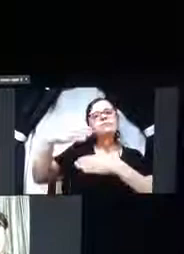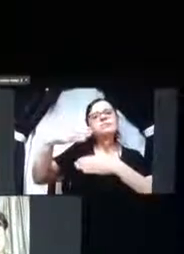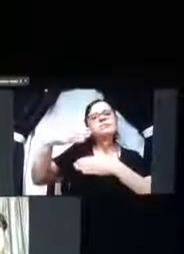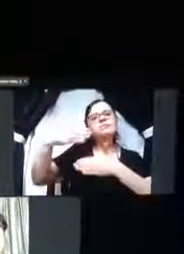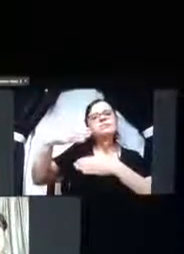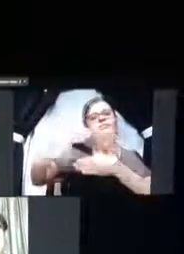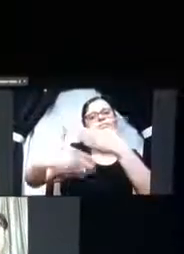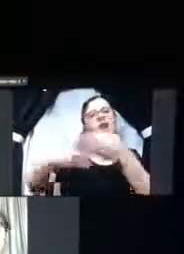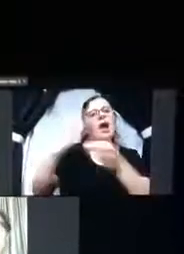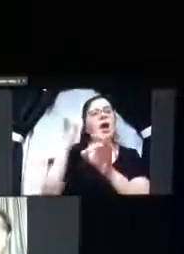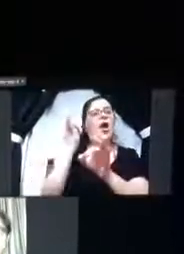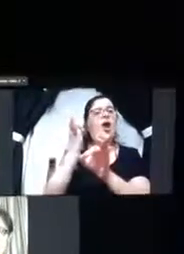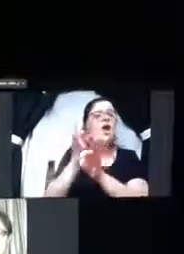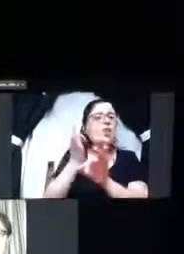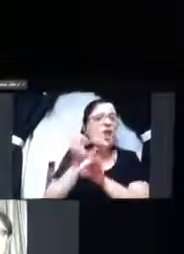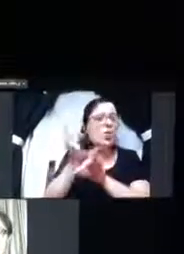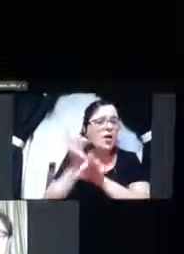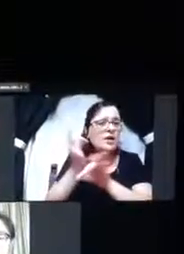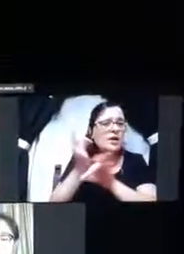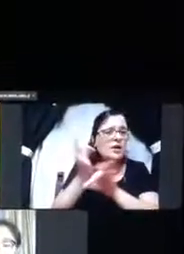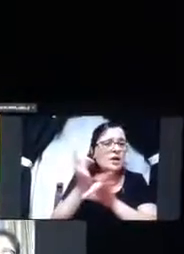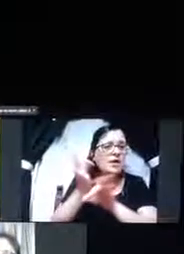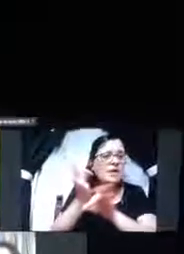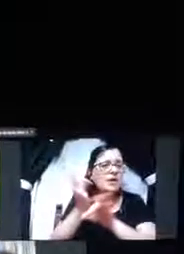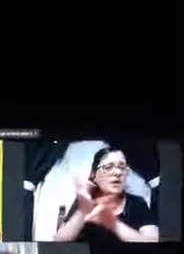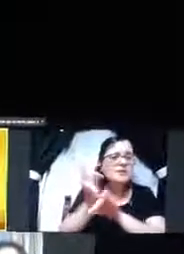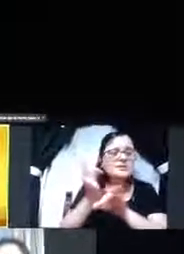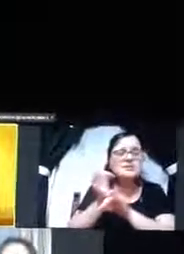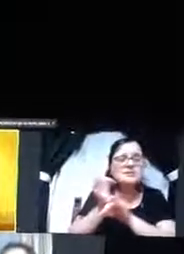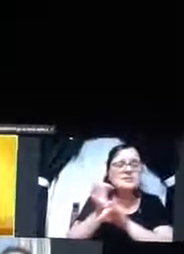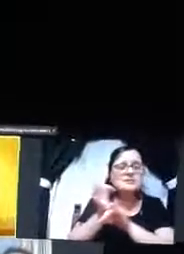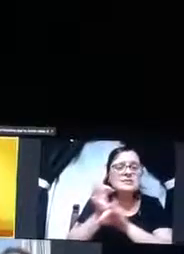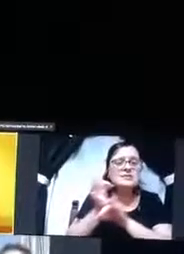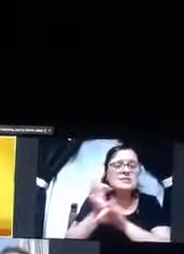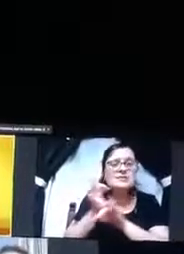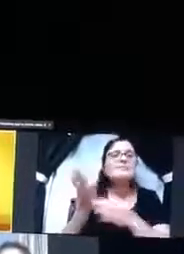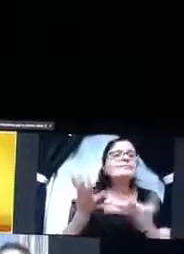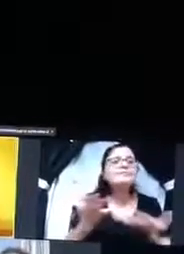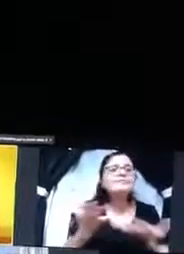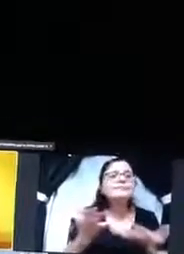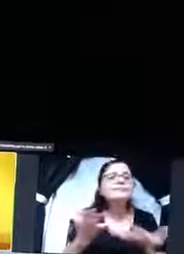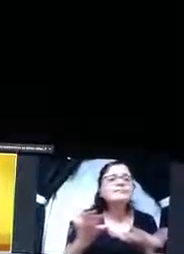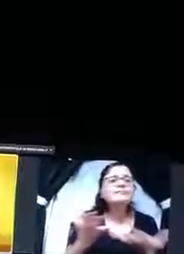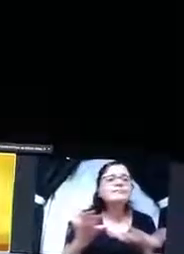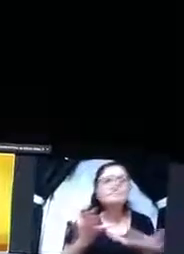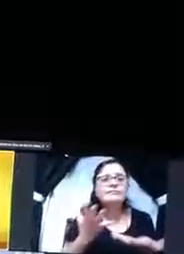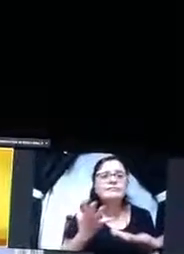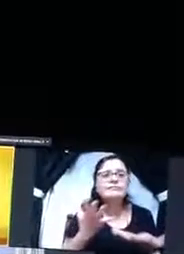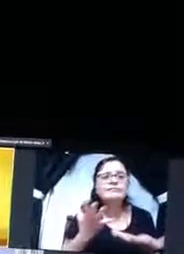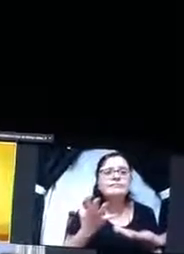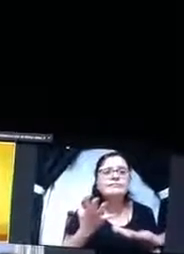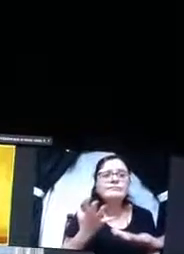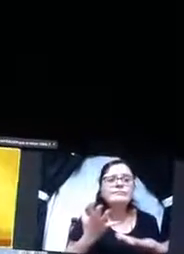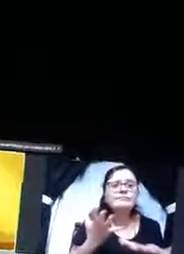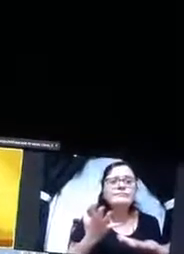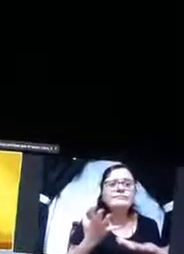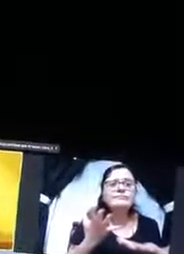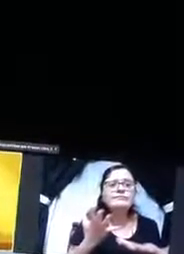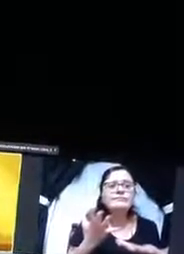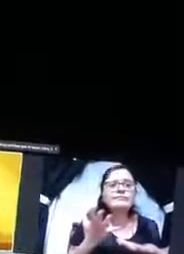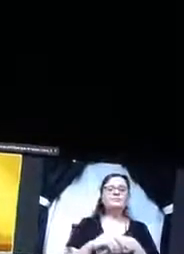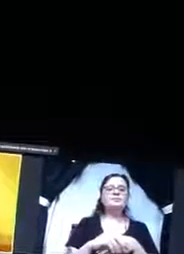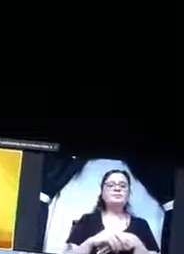como posibilidad. Tenemos que tener en cuenta que hasta hace algunos años el paradigma